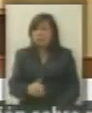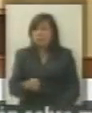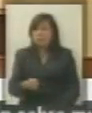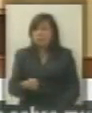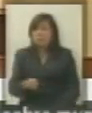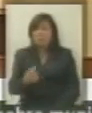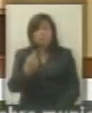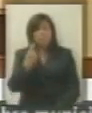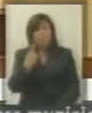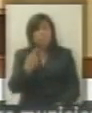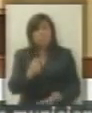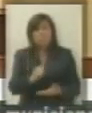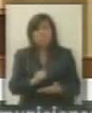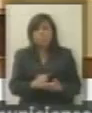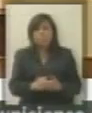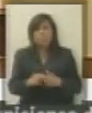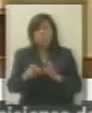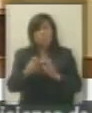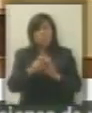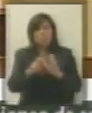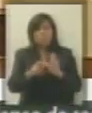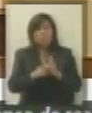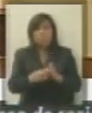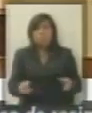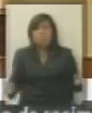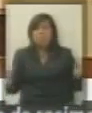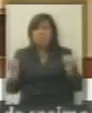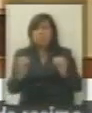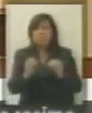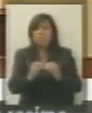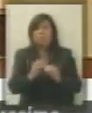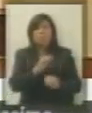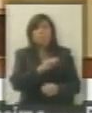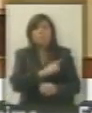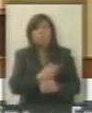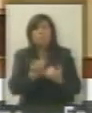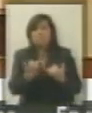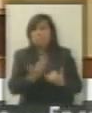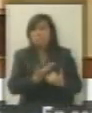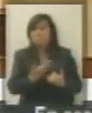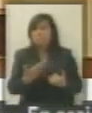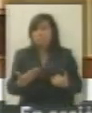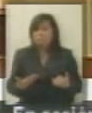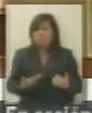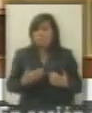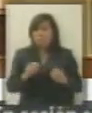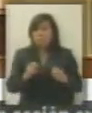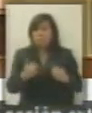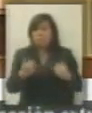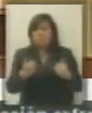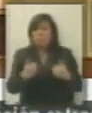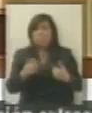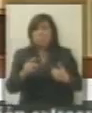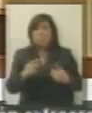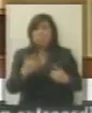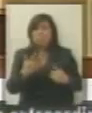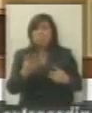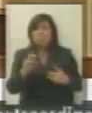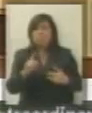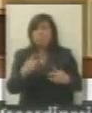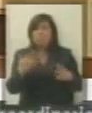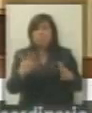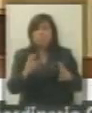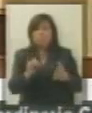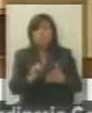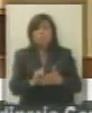el conocido y emblemático programa Juntos se vio fortalecido en este gobierno. Así, entre el 2005 y el